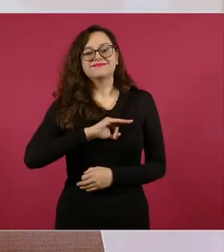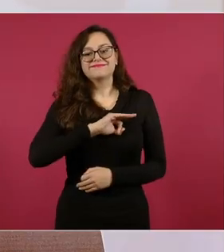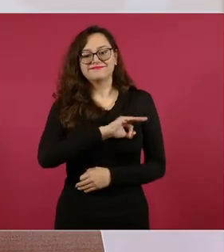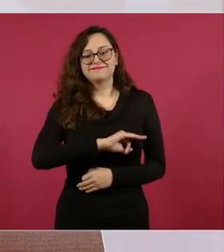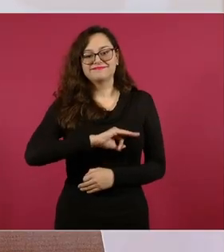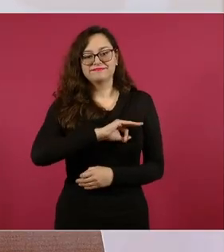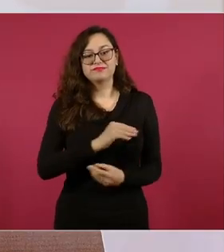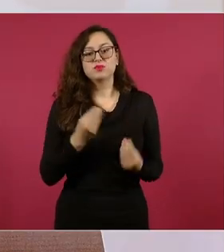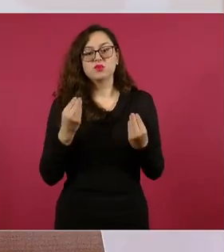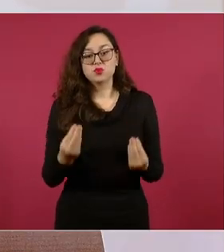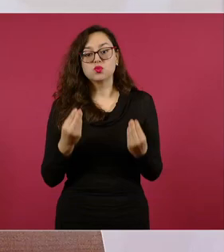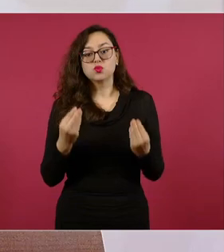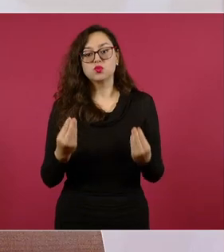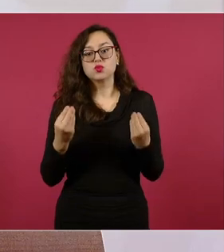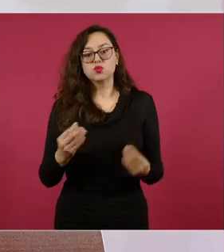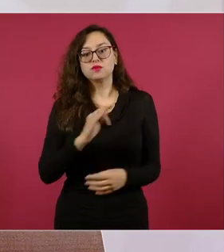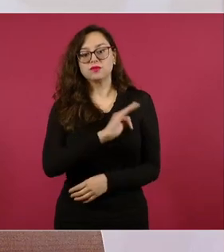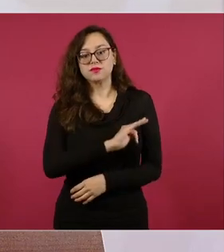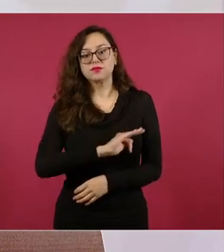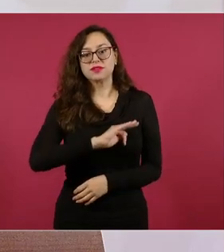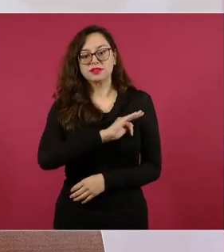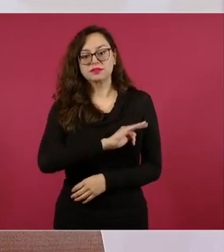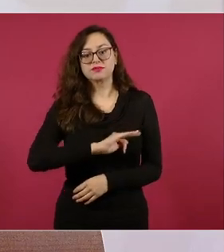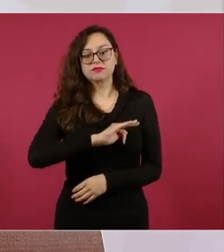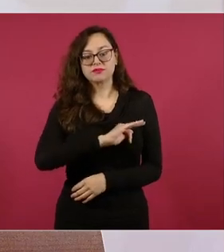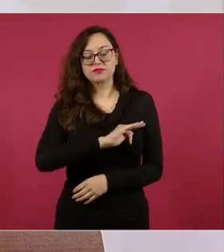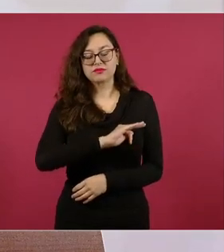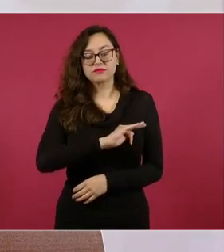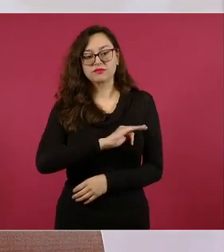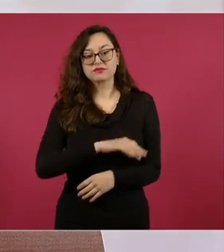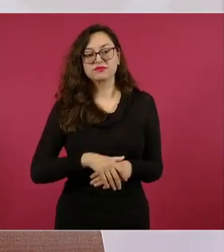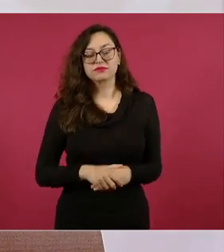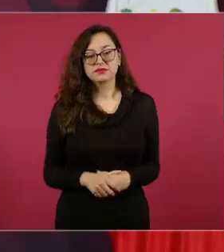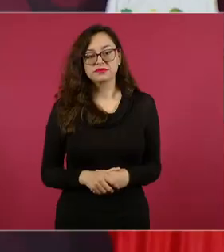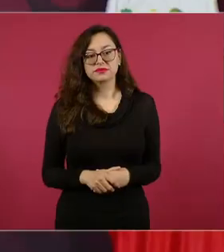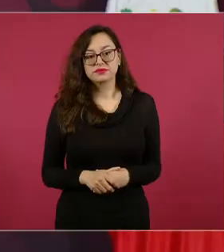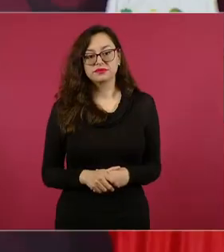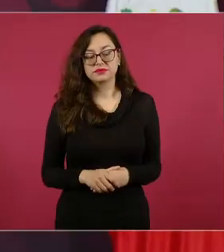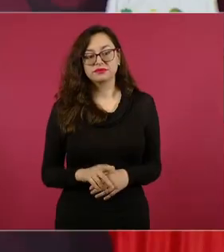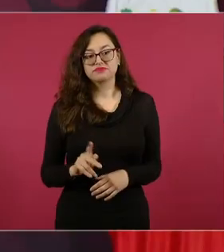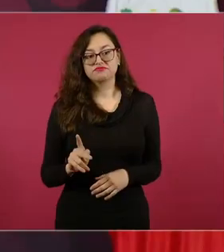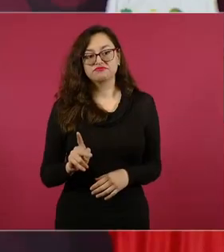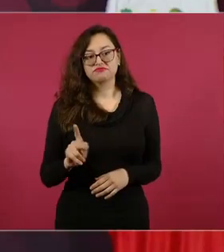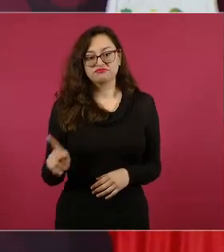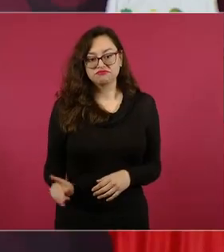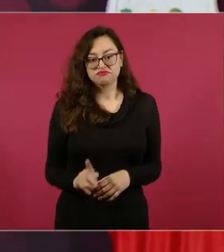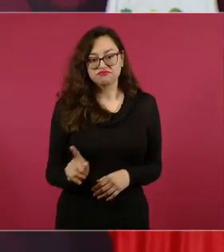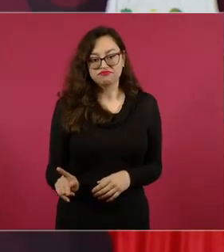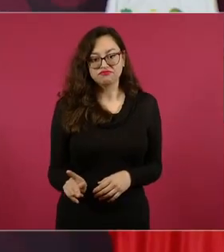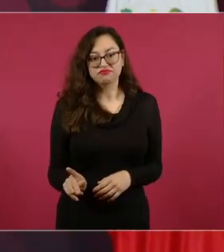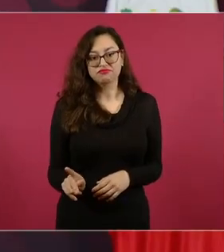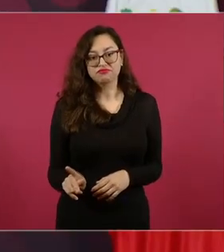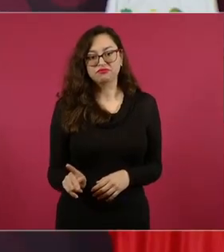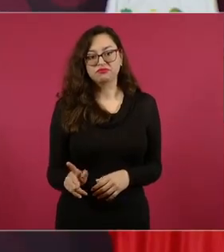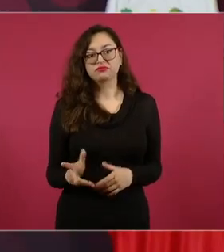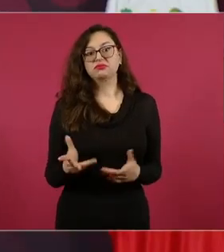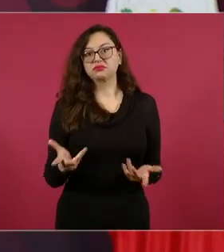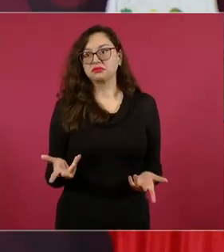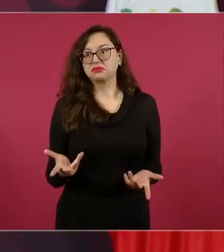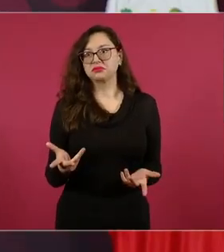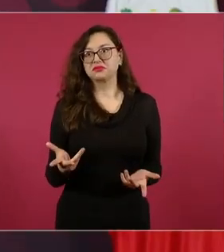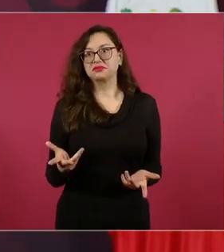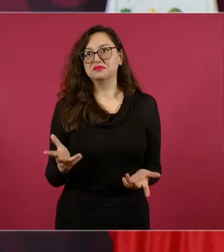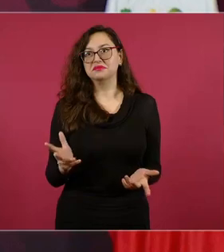mucho, mucho, muy felices. Y en los pueblos, como siguen siendo muy